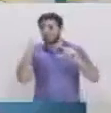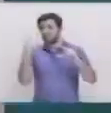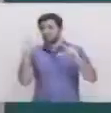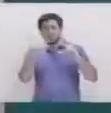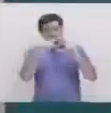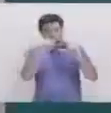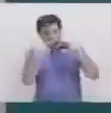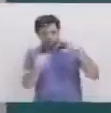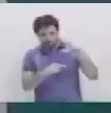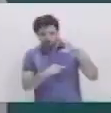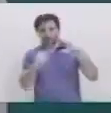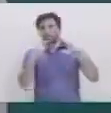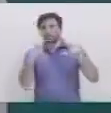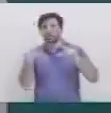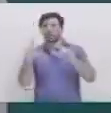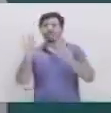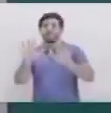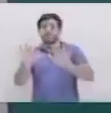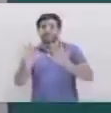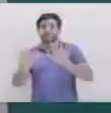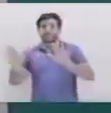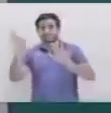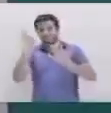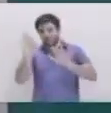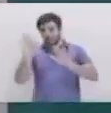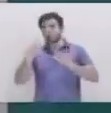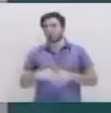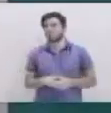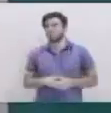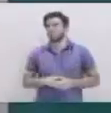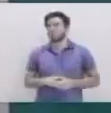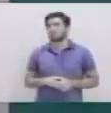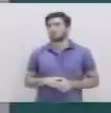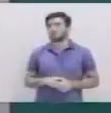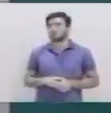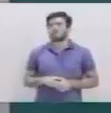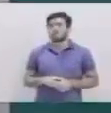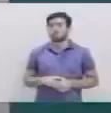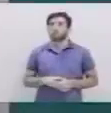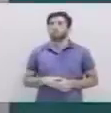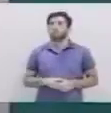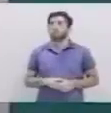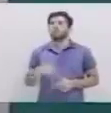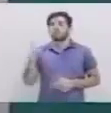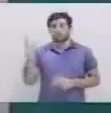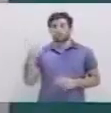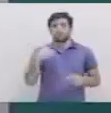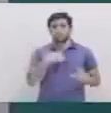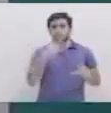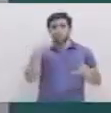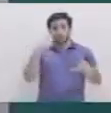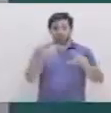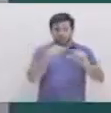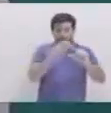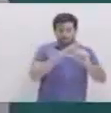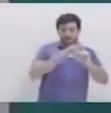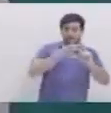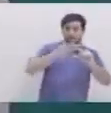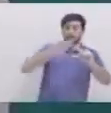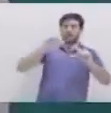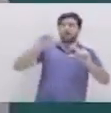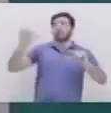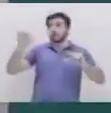hipotética. Ya sabemos que la normativa nos dice que tiene que ser de 10 grados de elevación máximo y nos